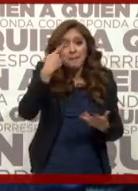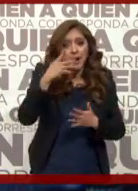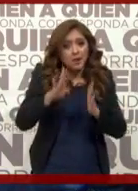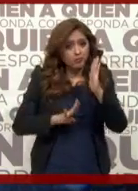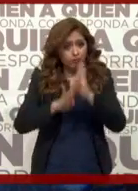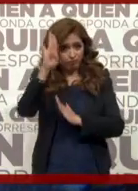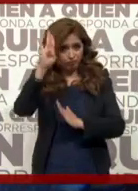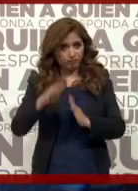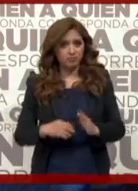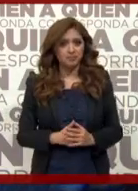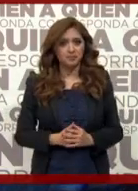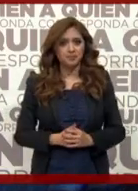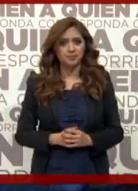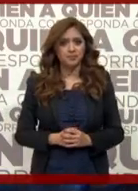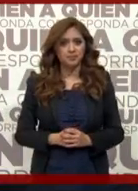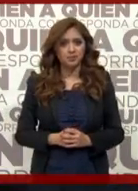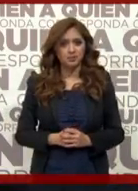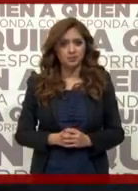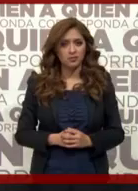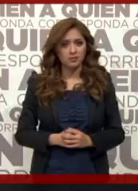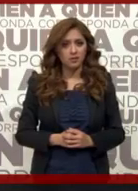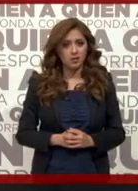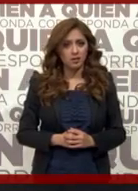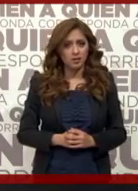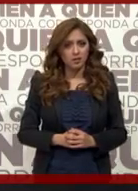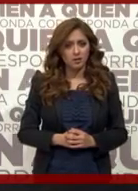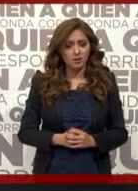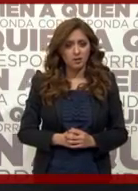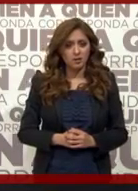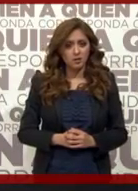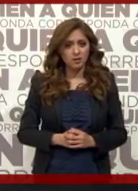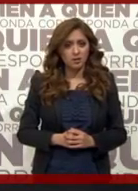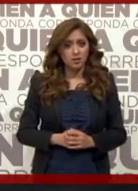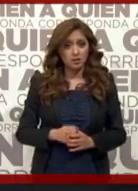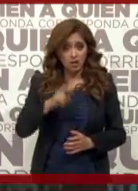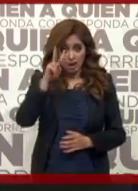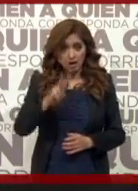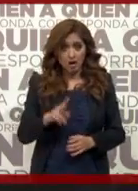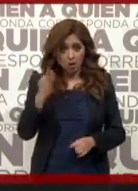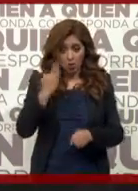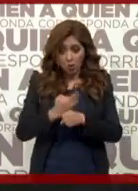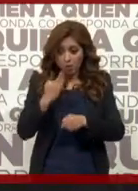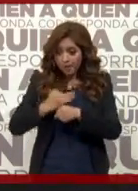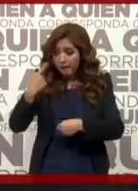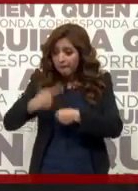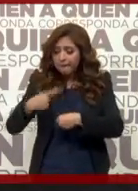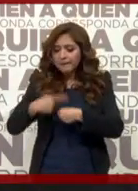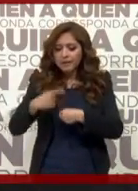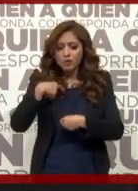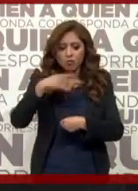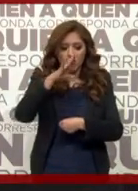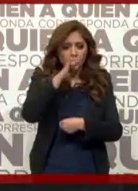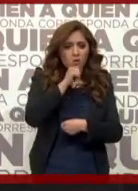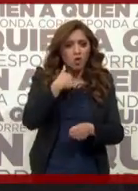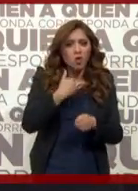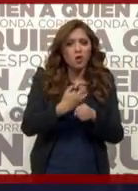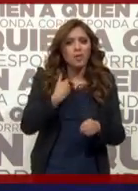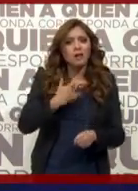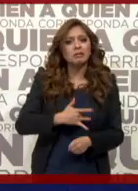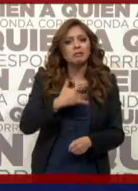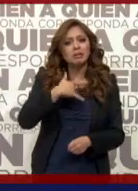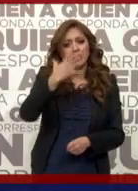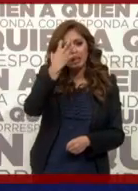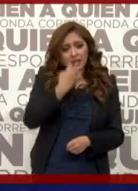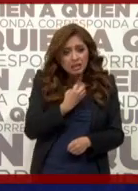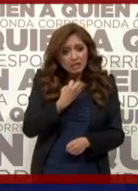adelante. Desgraciadamente, no podemos solventarla. Demasiado triste, dolorosa.